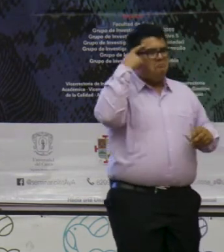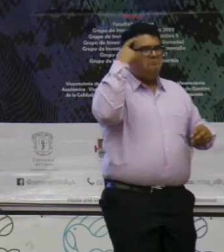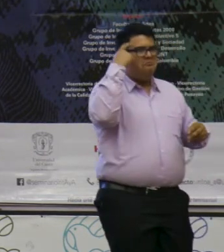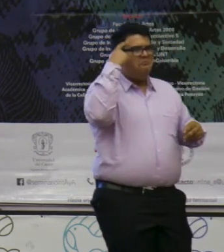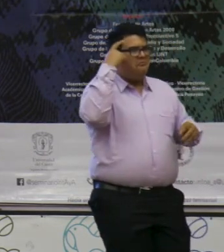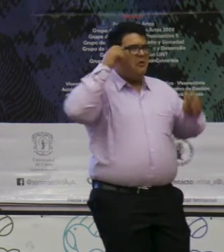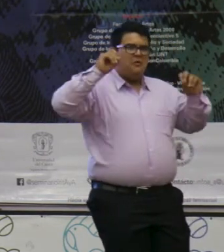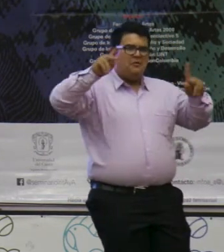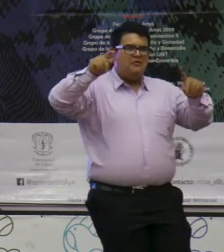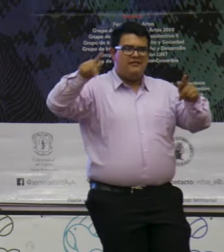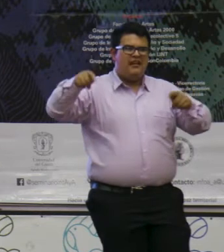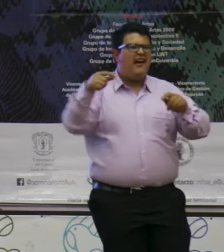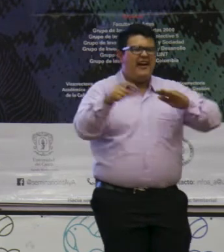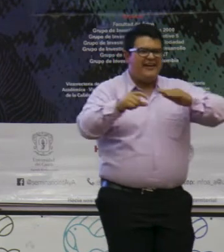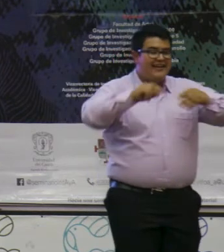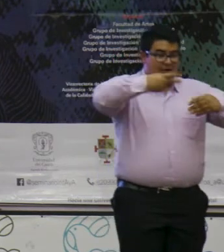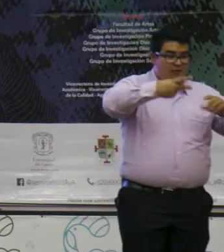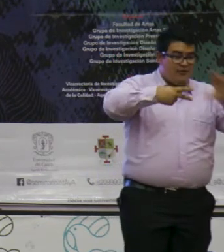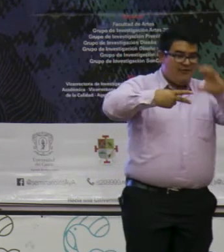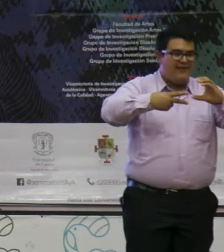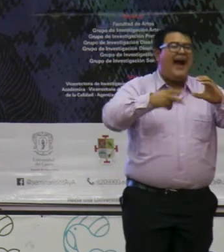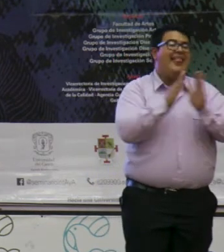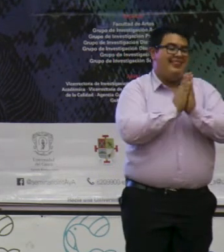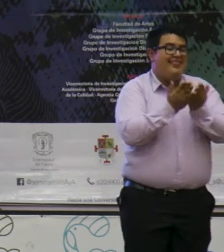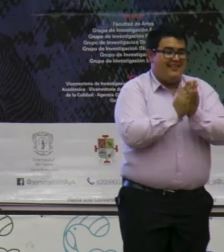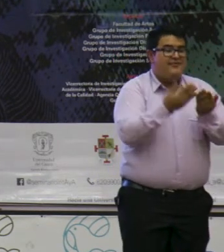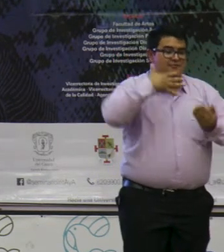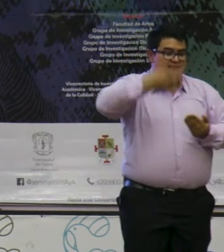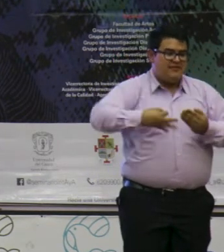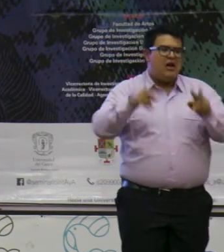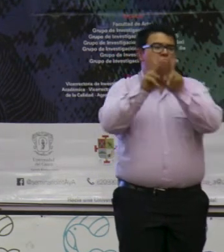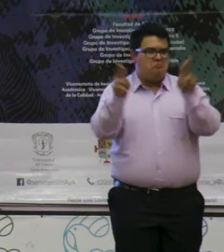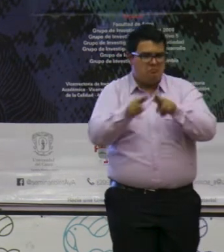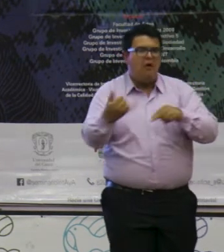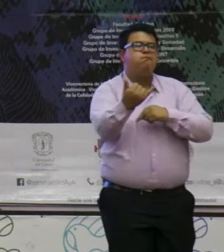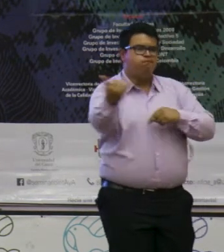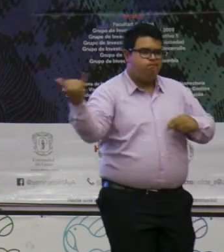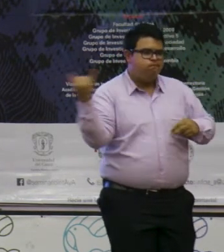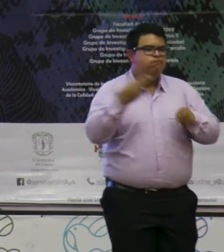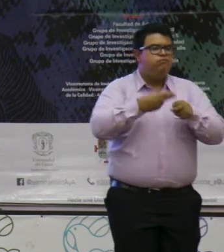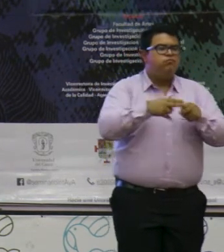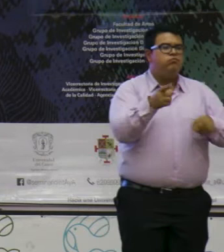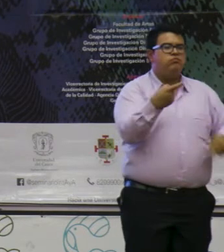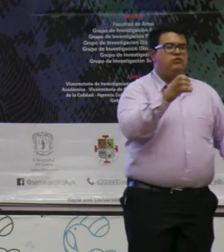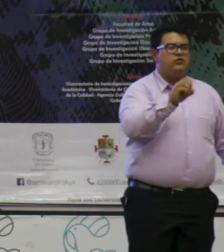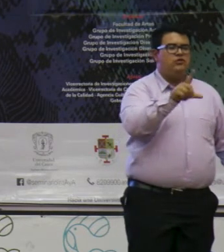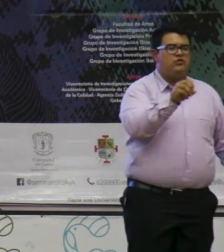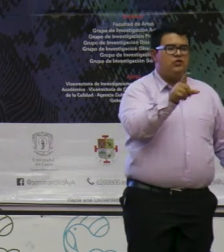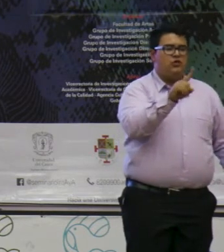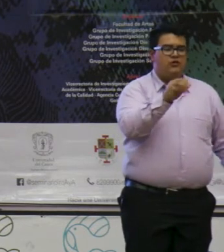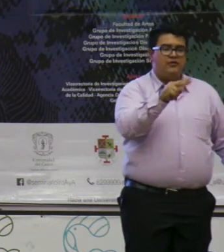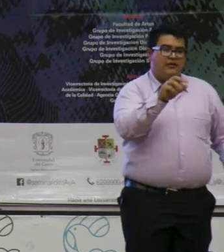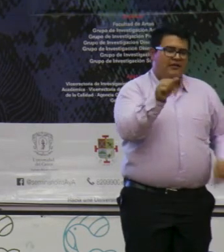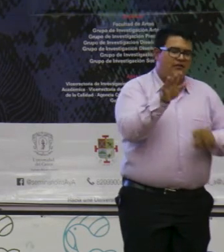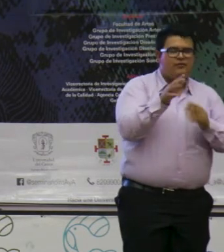Pensamiento. Bueno, señoras y señores, este es un libro bellísimo que vamos a ver ahora, que está en redes, búsquenlo. Esto es golosina para los ojos. Es un